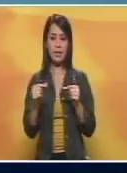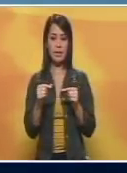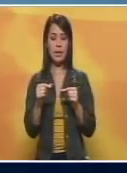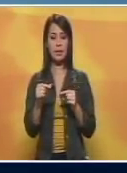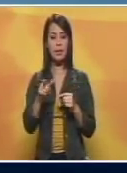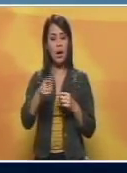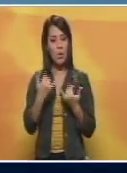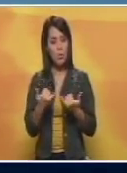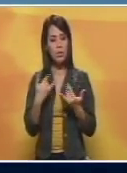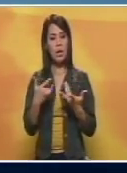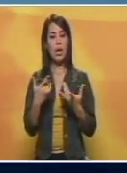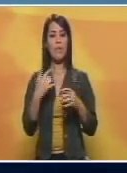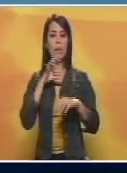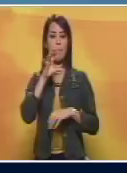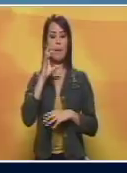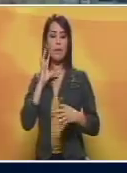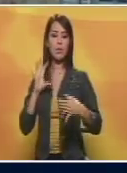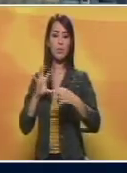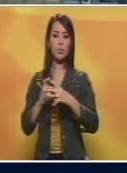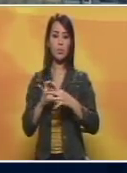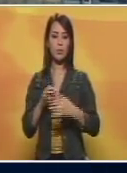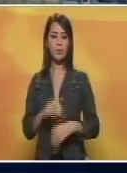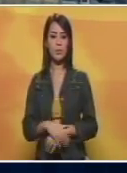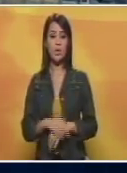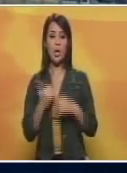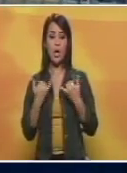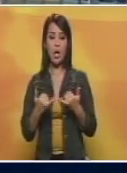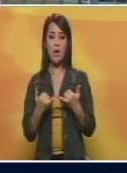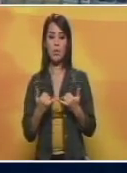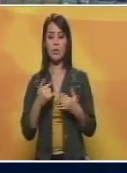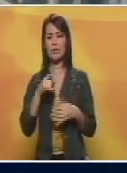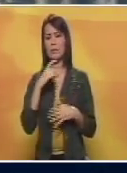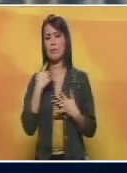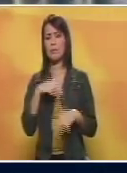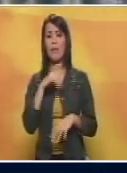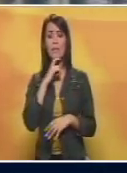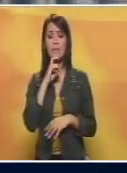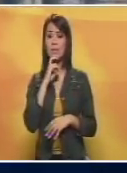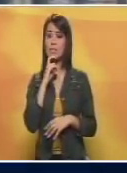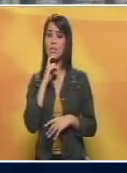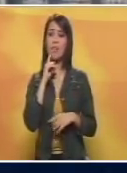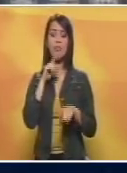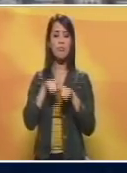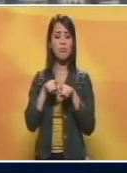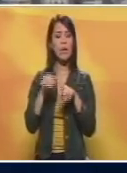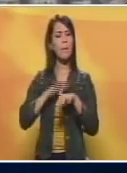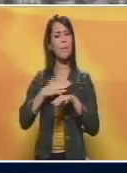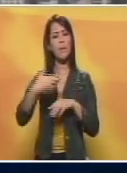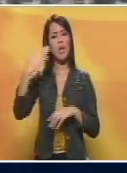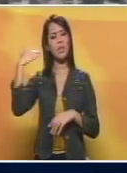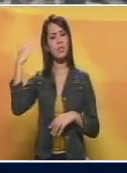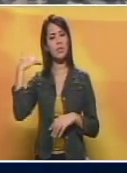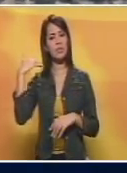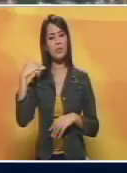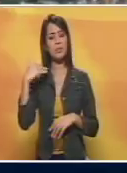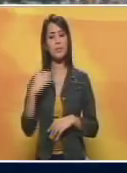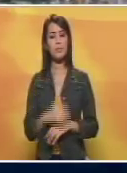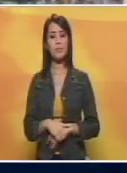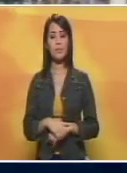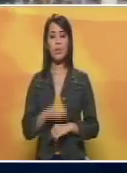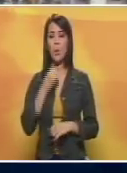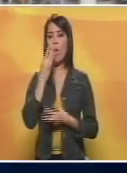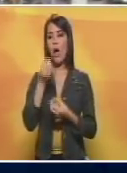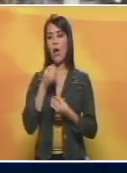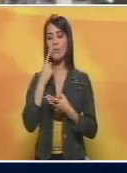el país en conjunto con la liga se enfrenta a duras críticas ya que el pasado en el pasado calificó de cuento las